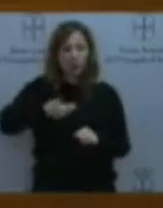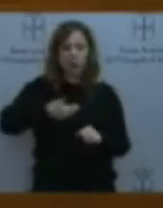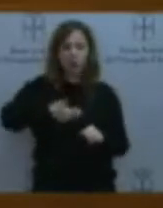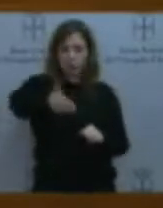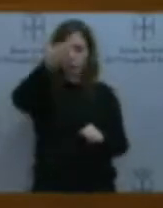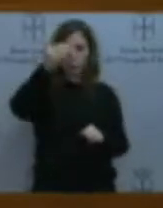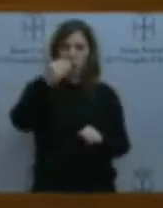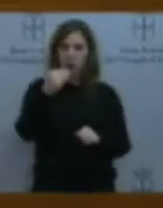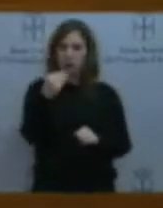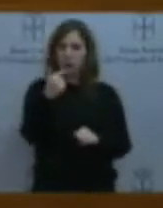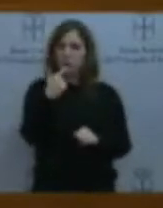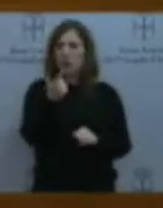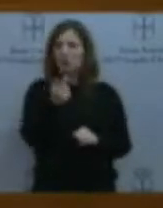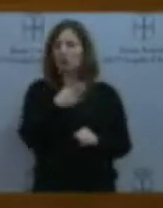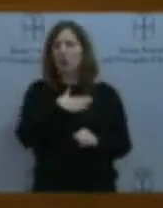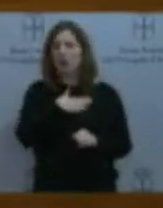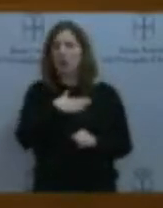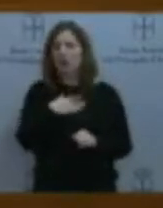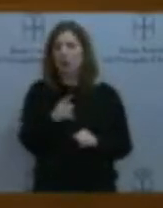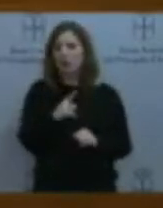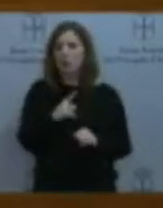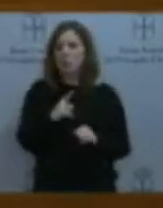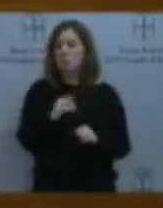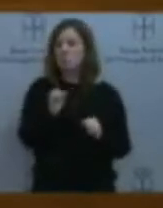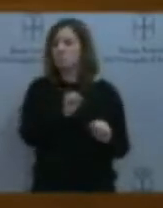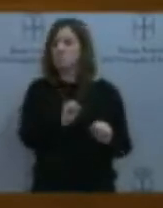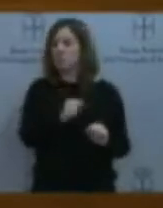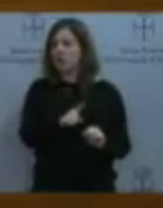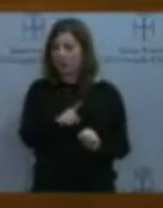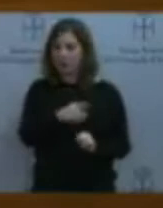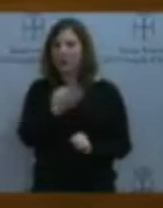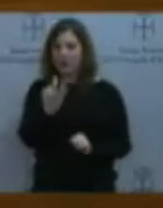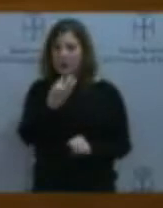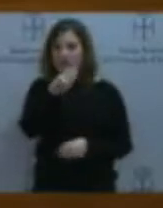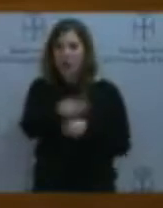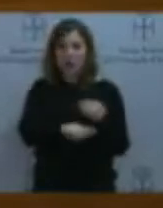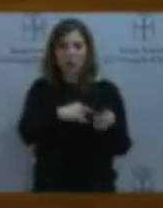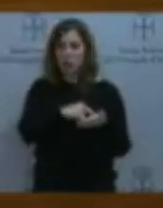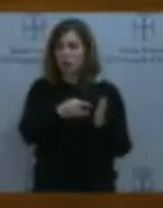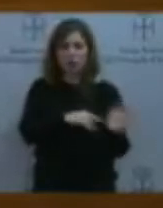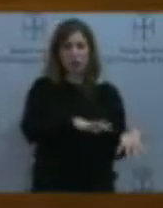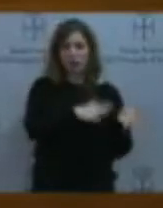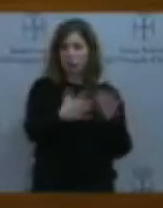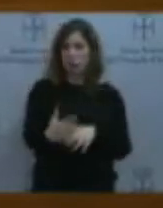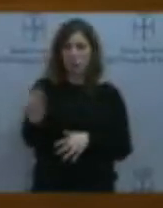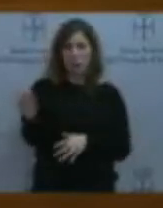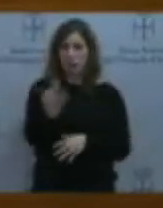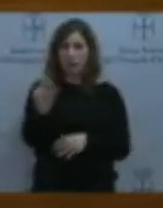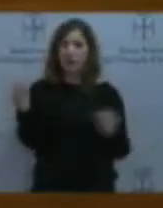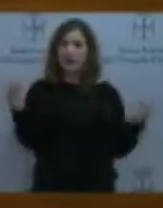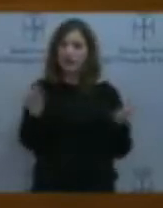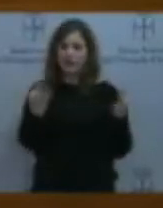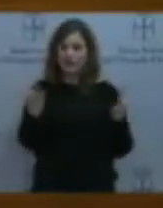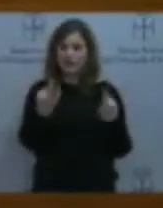deja de estar a la defensiva y pasa a hacer lo que tiene que hacer cualquier proyecto transformador, que es ampliar